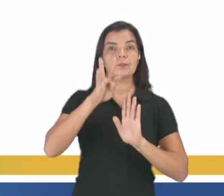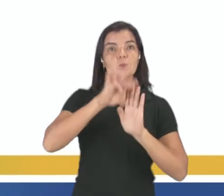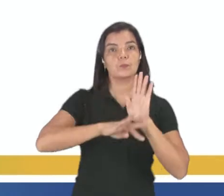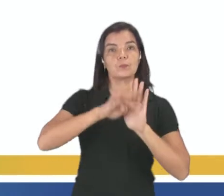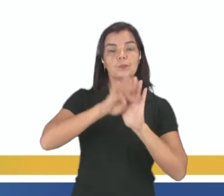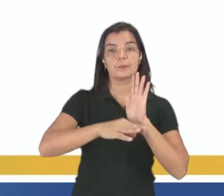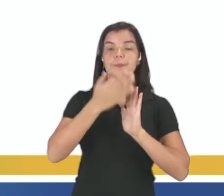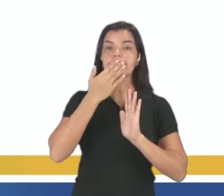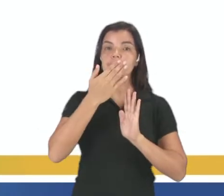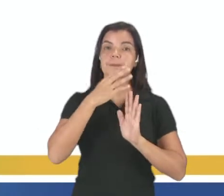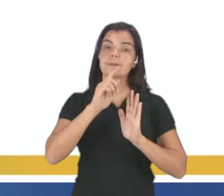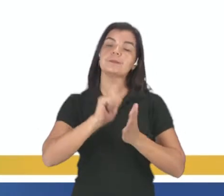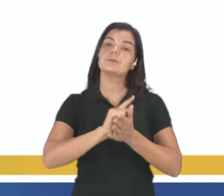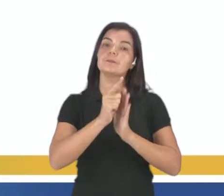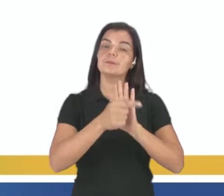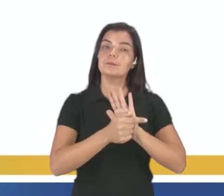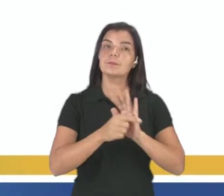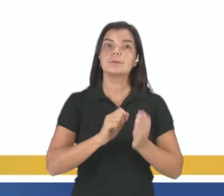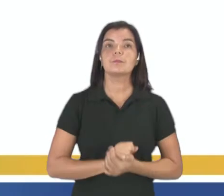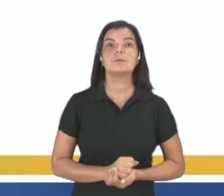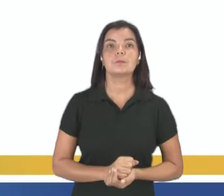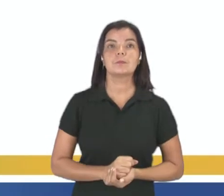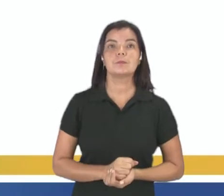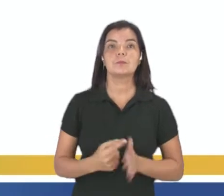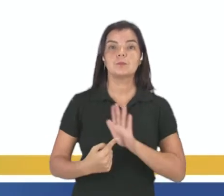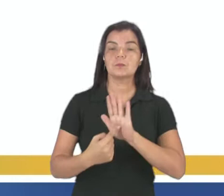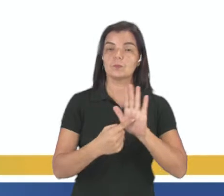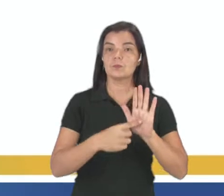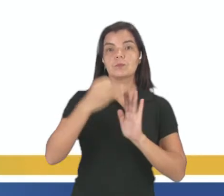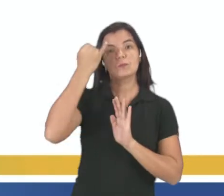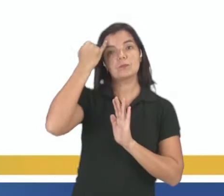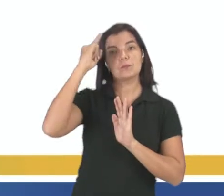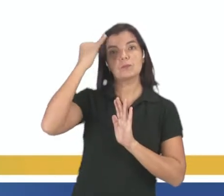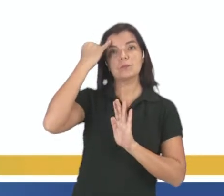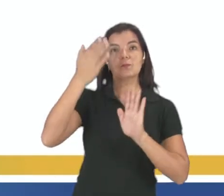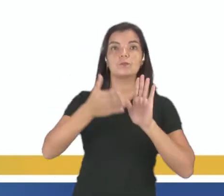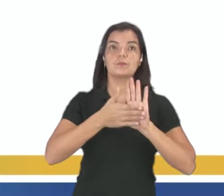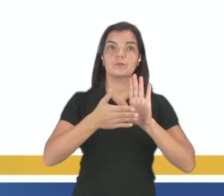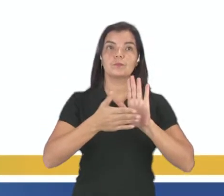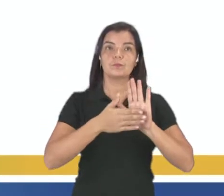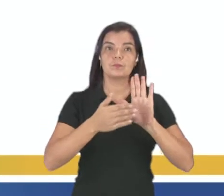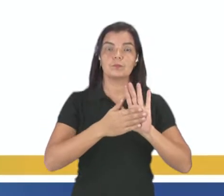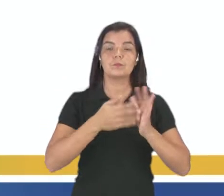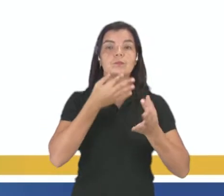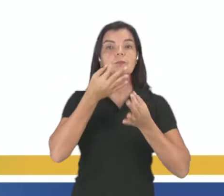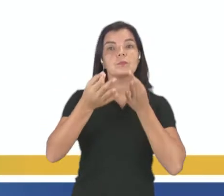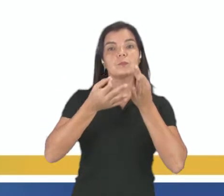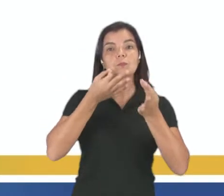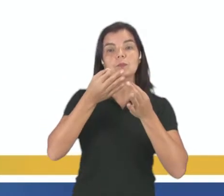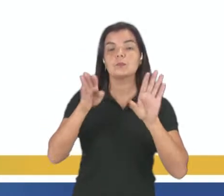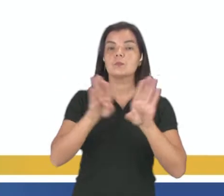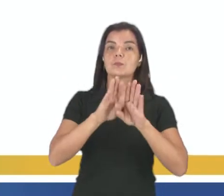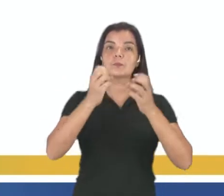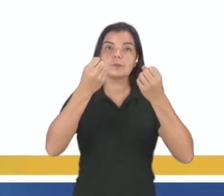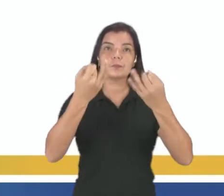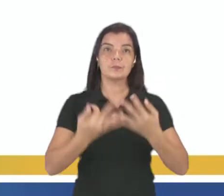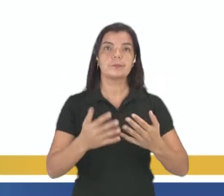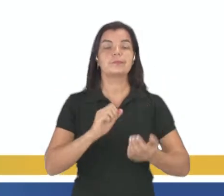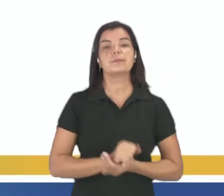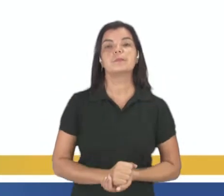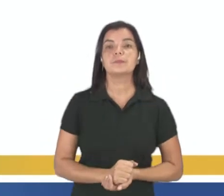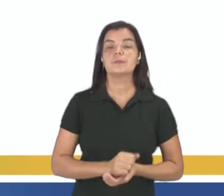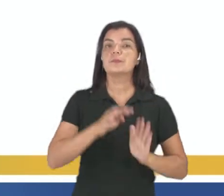un tipo textual que consiste en defender la idea a través de argumentos y